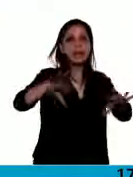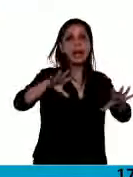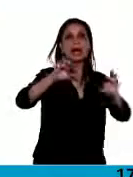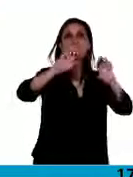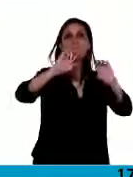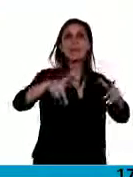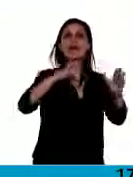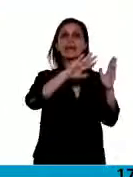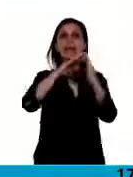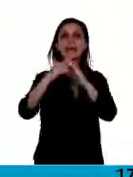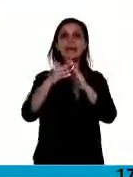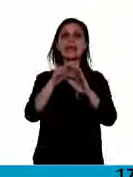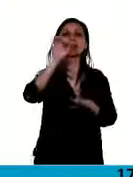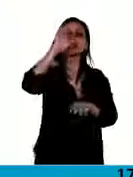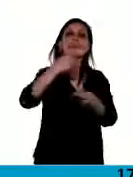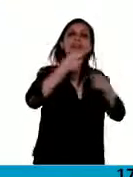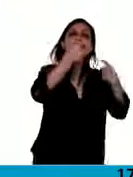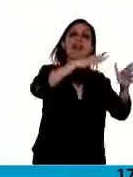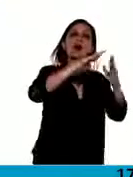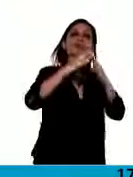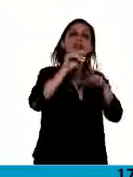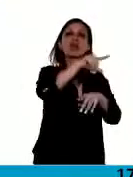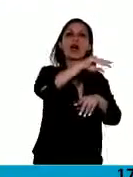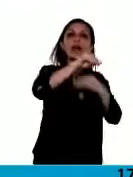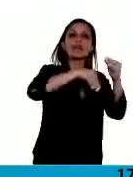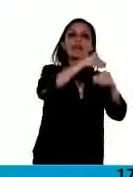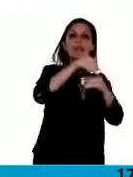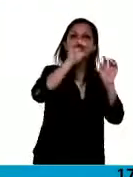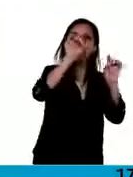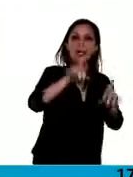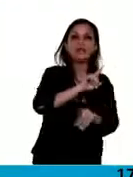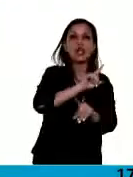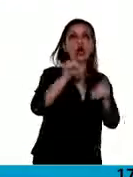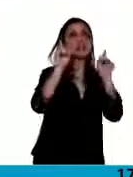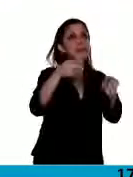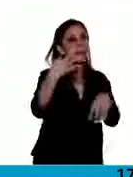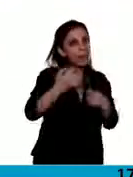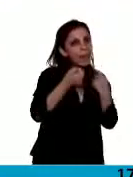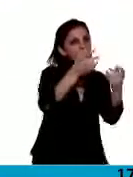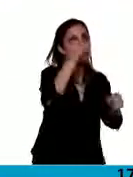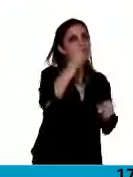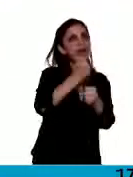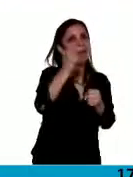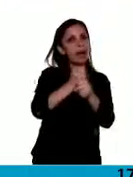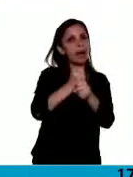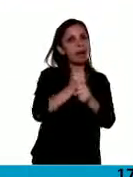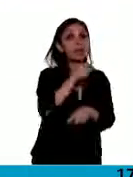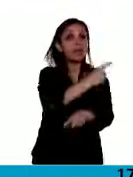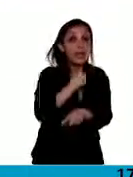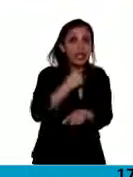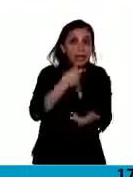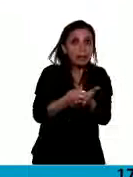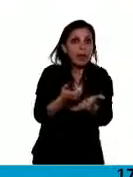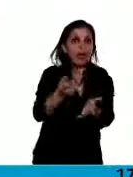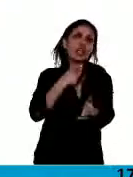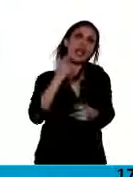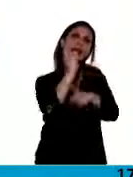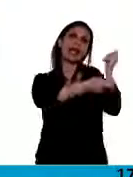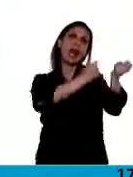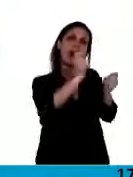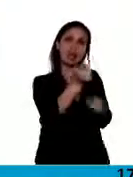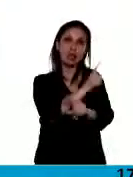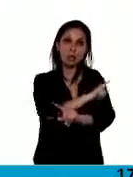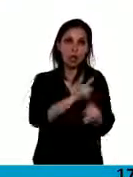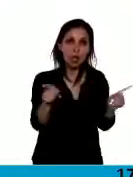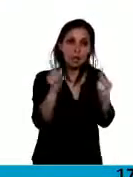solo vivienda, un techo a las familias, sino también trabajo, porque lo que quieren es pagar las viviendas, no quieren que le regalen nada, lo dicen